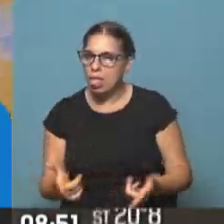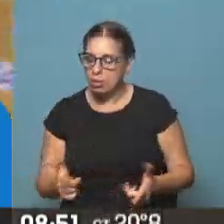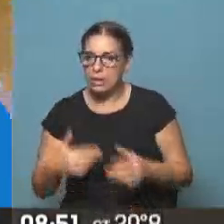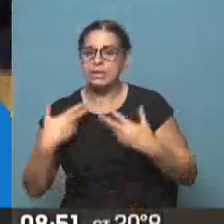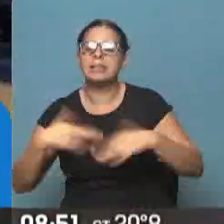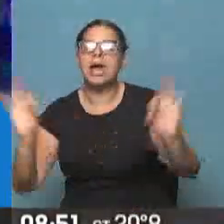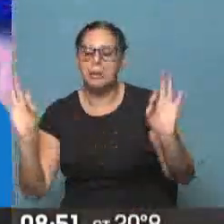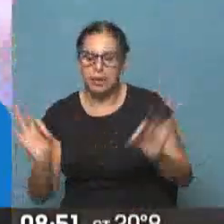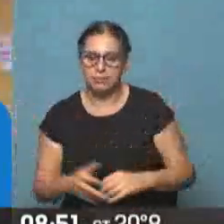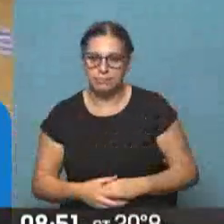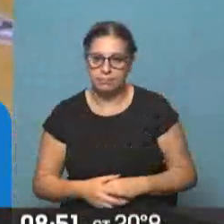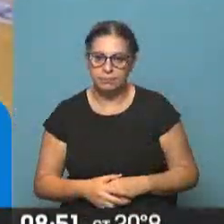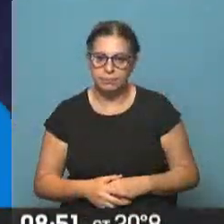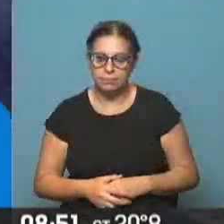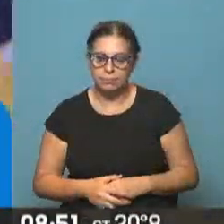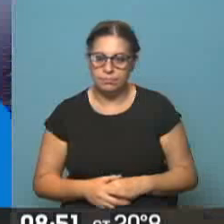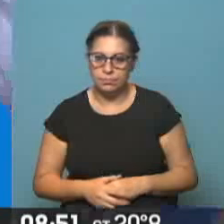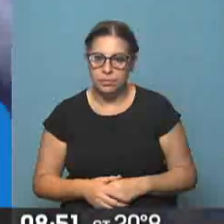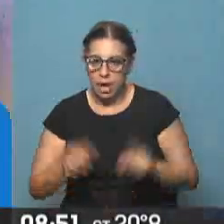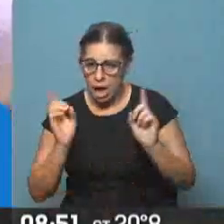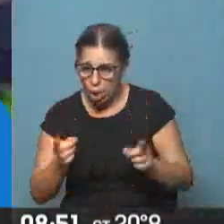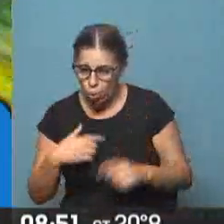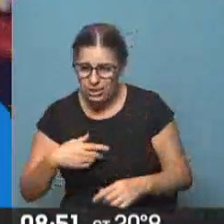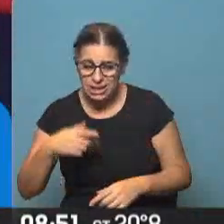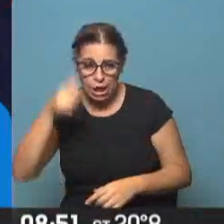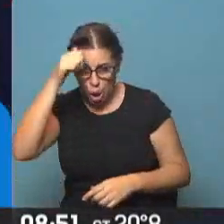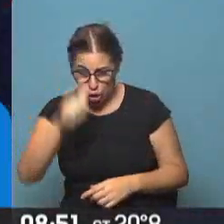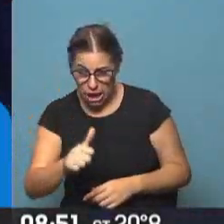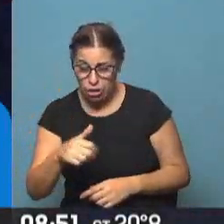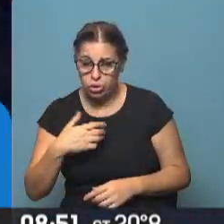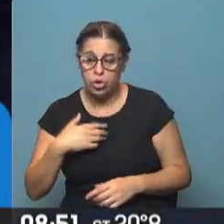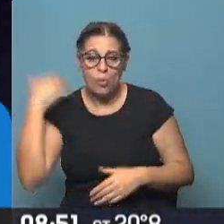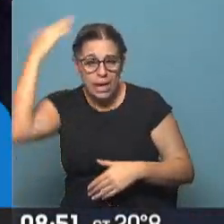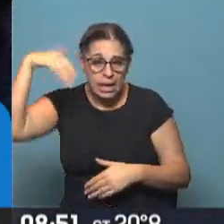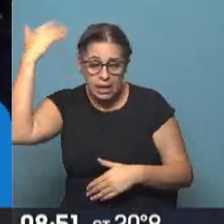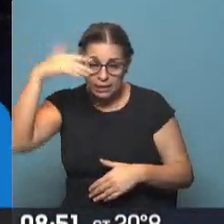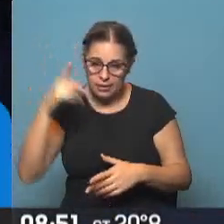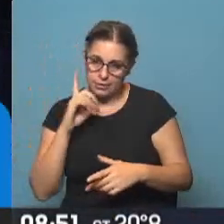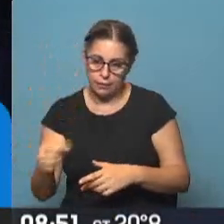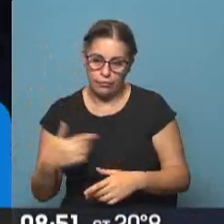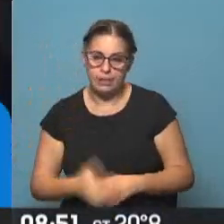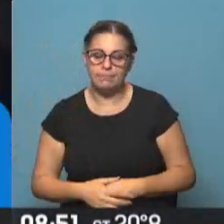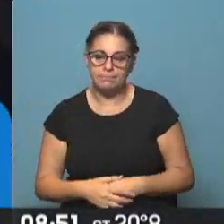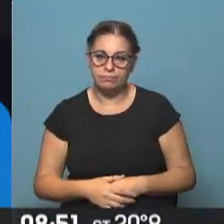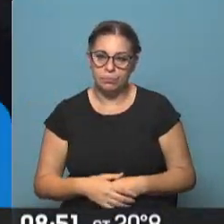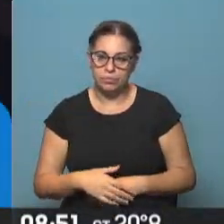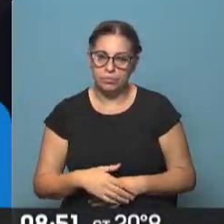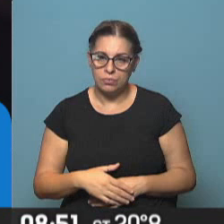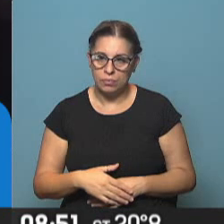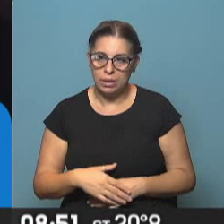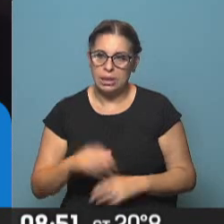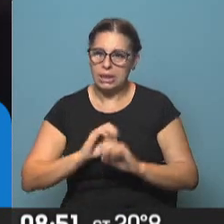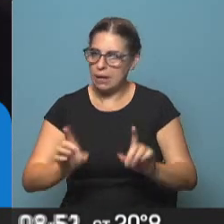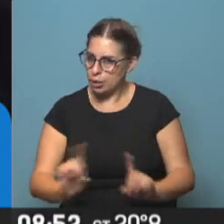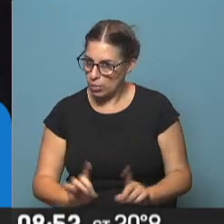por fortuna, pese a que sufrió un corte, debió irse vendado. Peralta no sufrió daños mayores